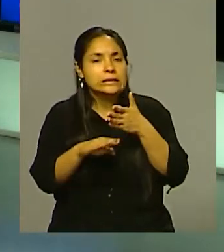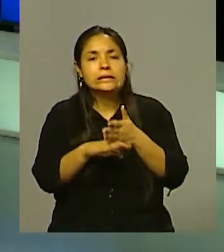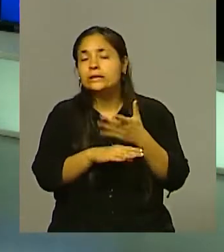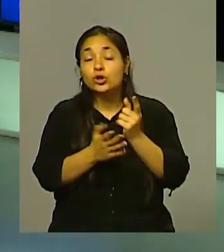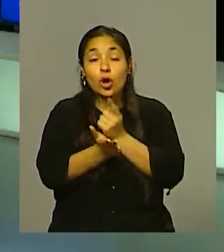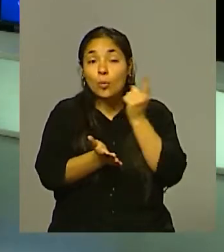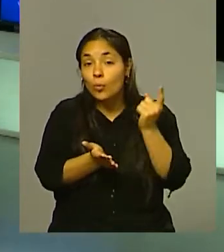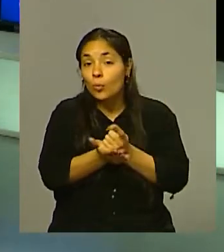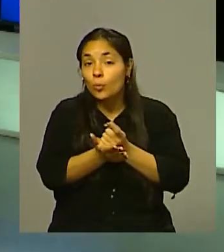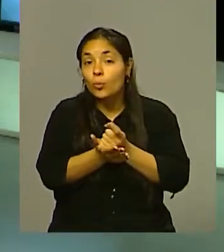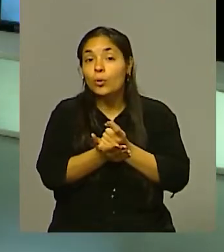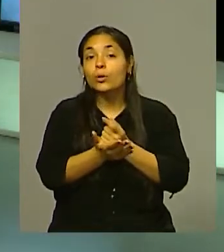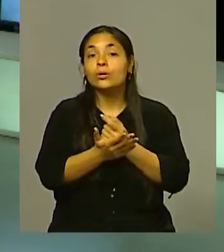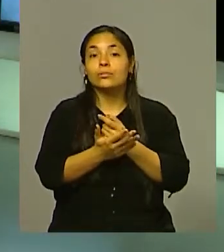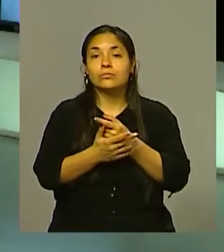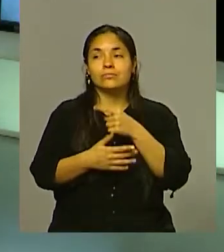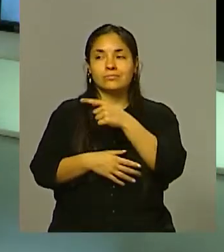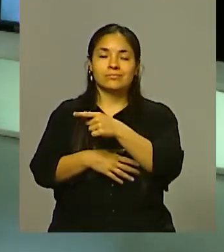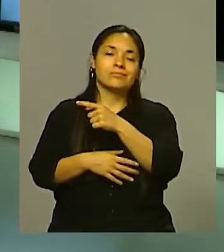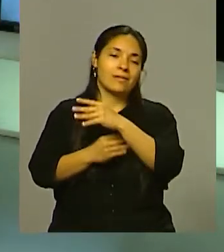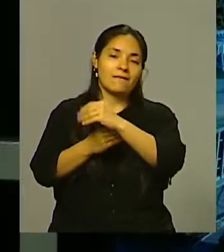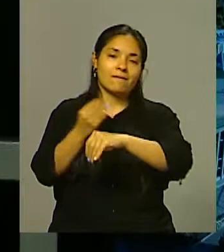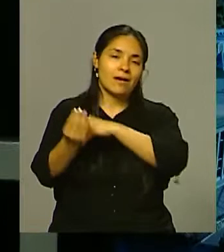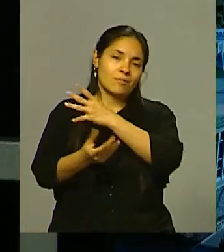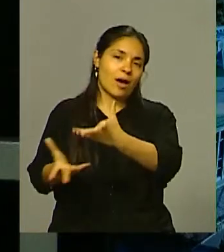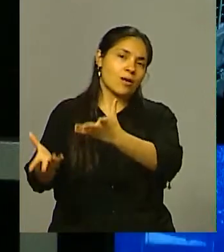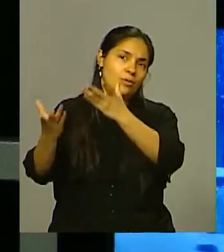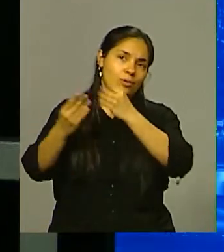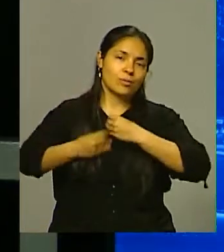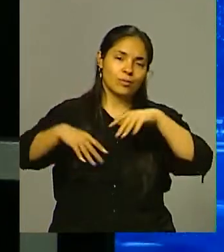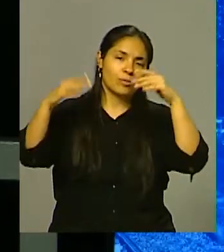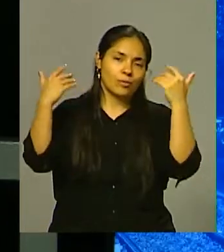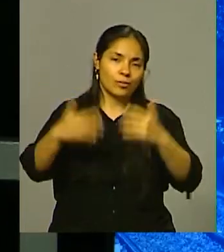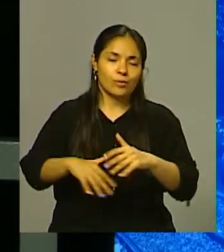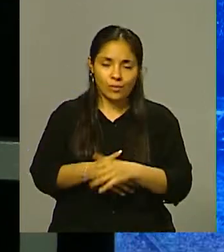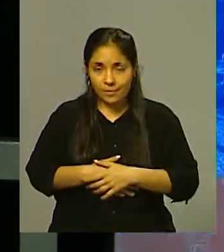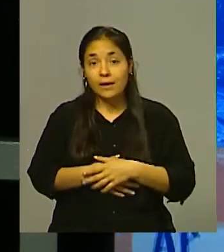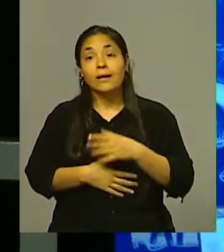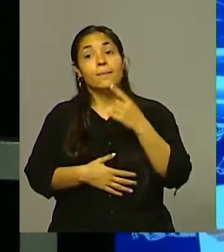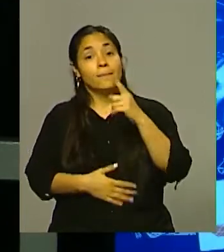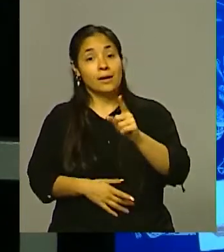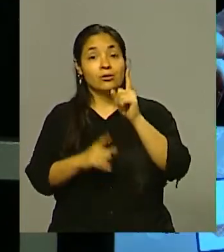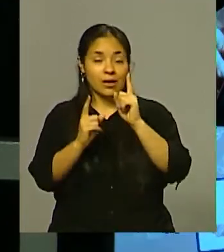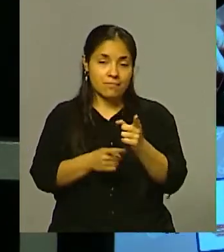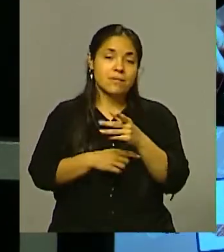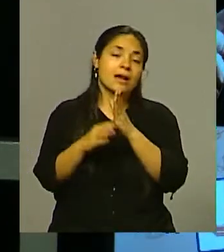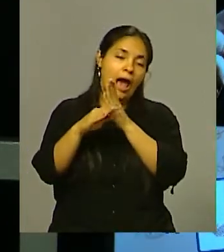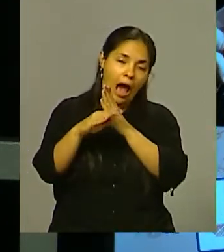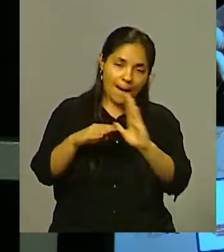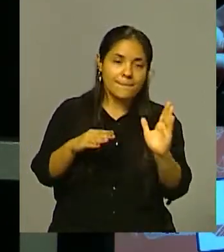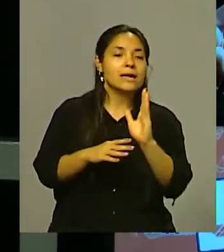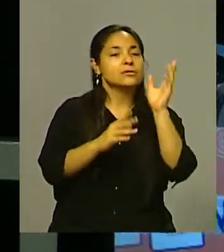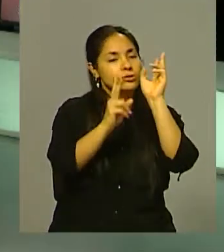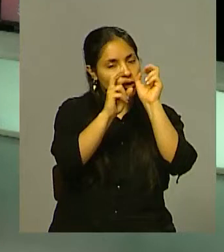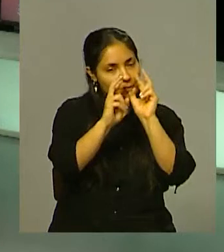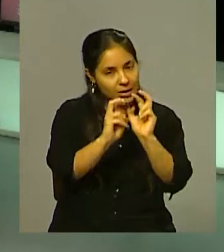cosa, pues me han sido de una ayuda inestimable. Pero por otra parte, yo he ido investigando más